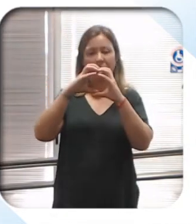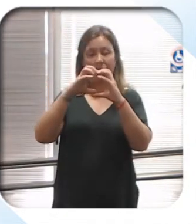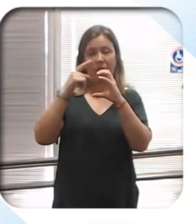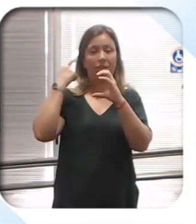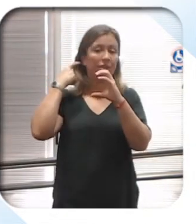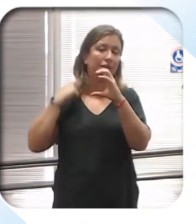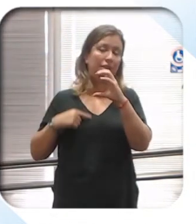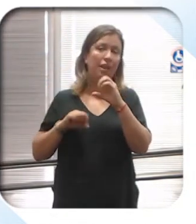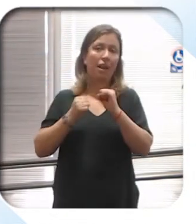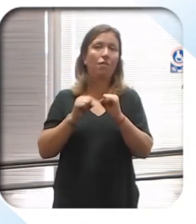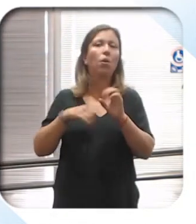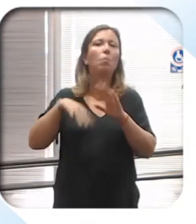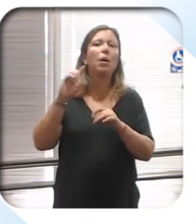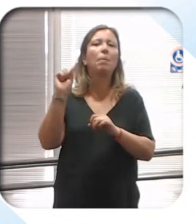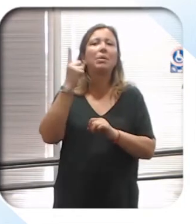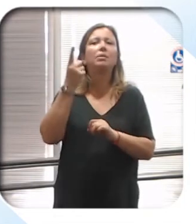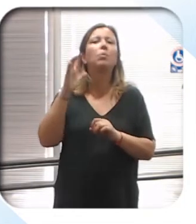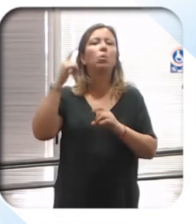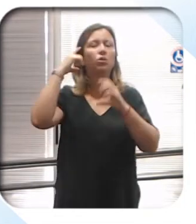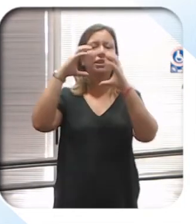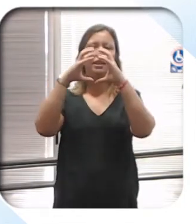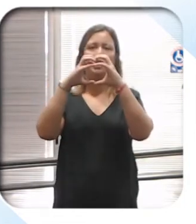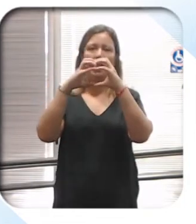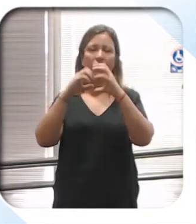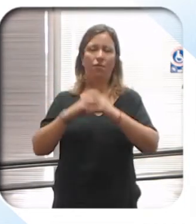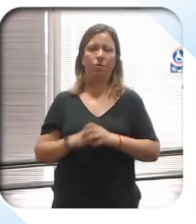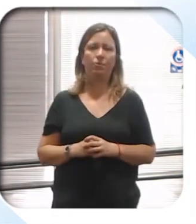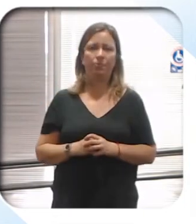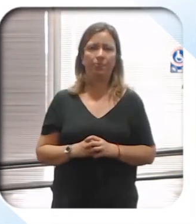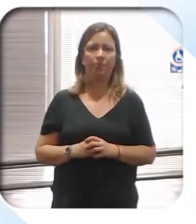nervioso central para la sexualidad es el cerebro.